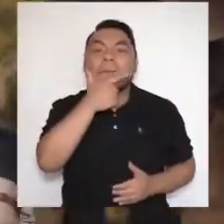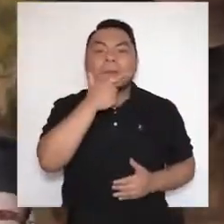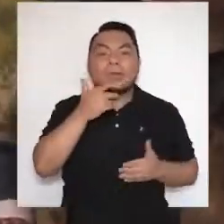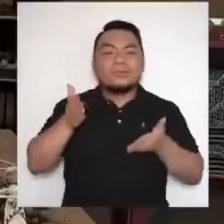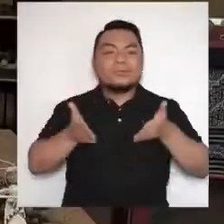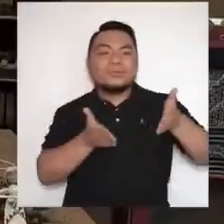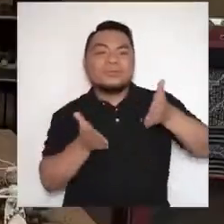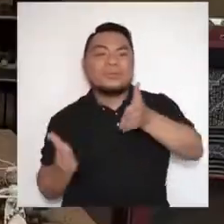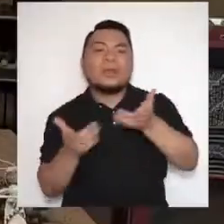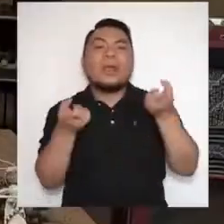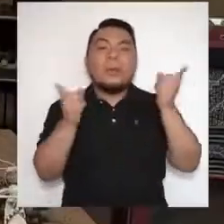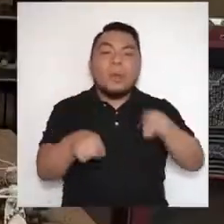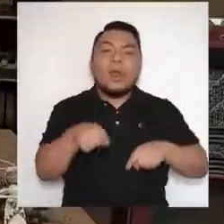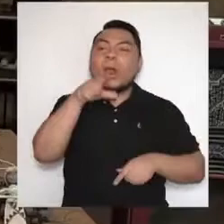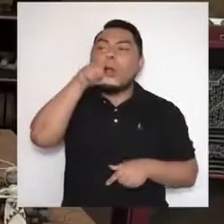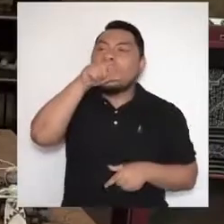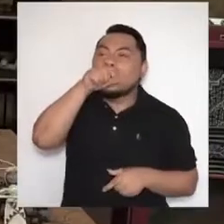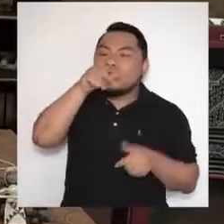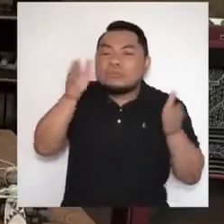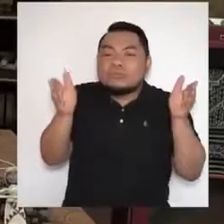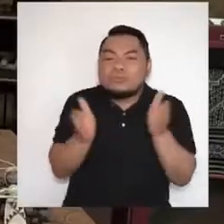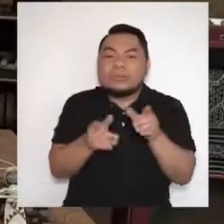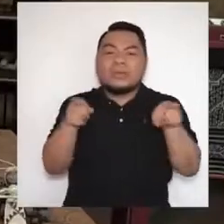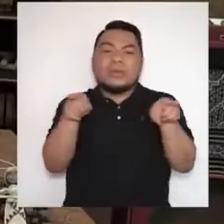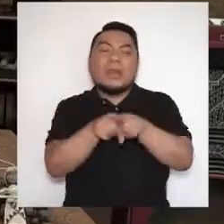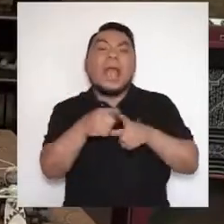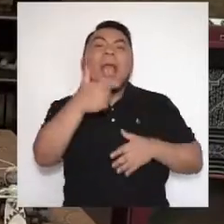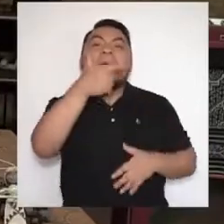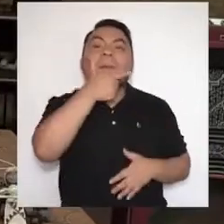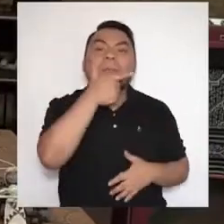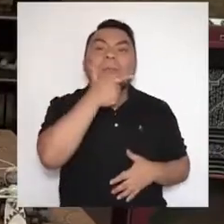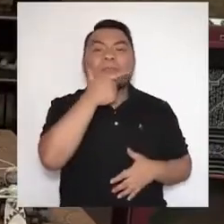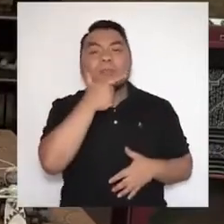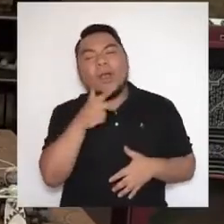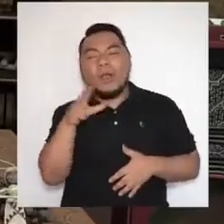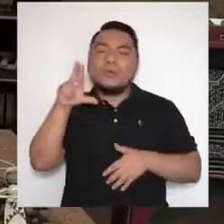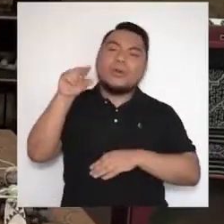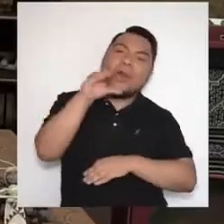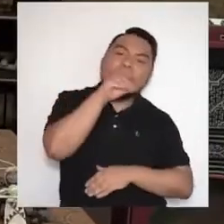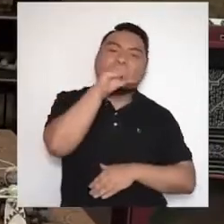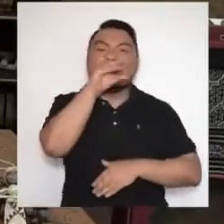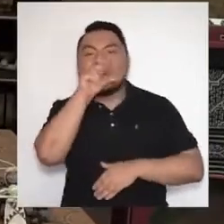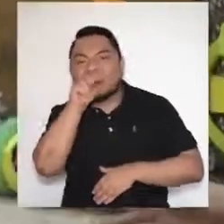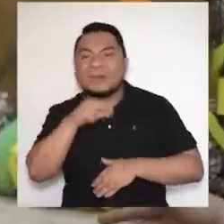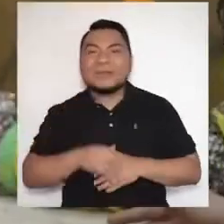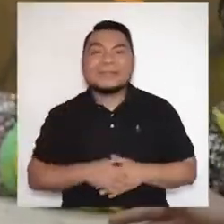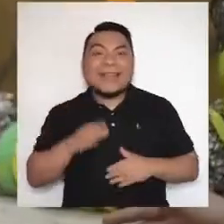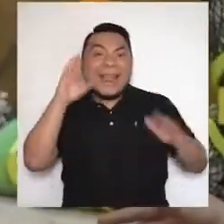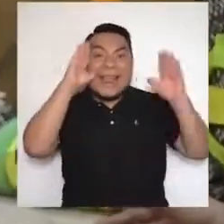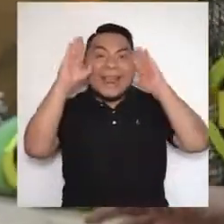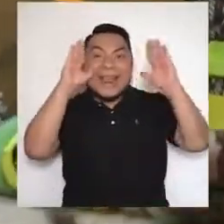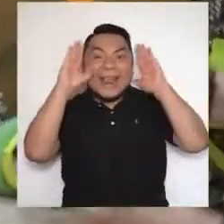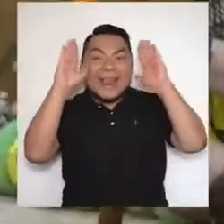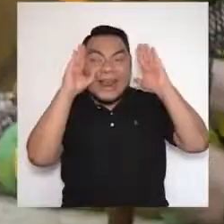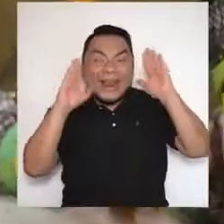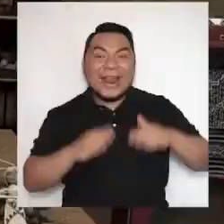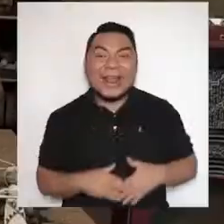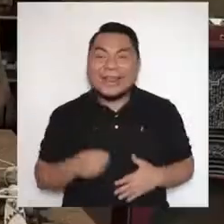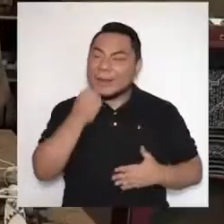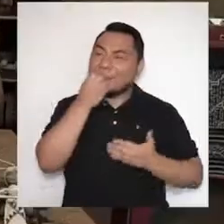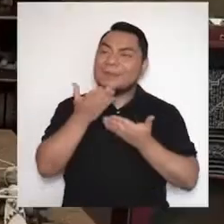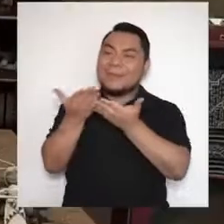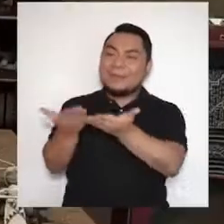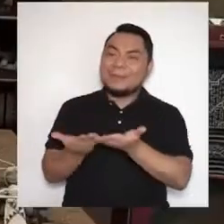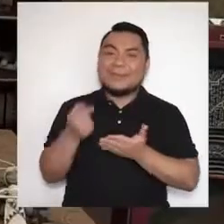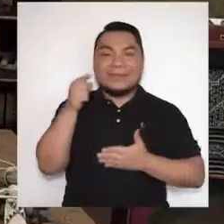shama. Bakutian diki, panchimasikaya. Hola, Cochirrono. Bienvenido a